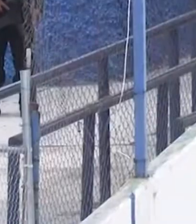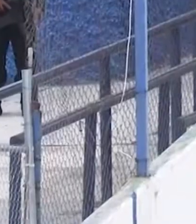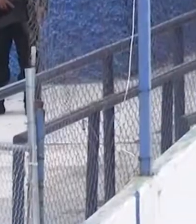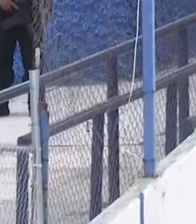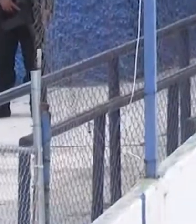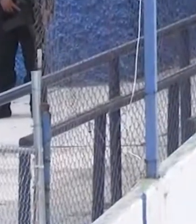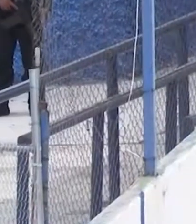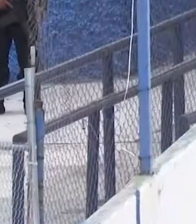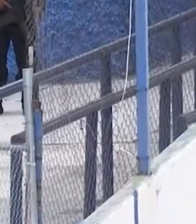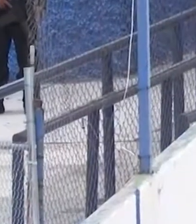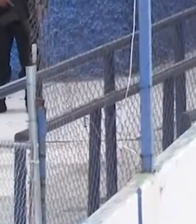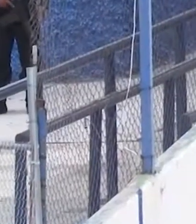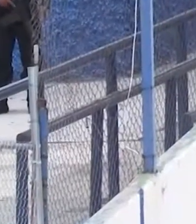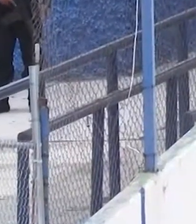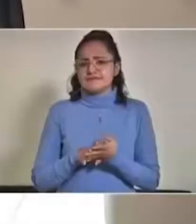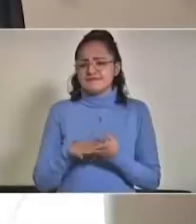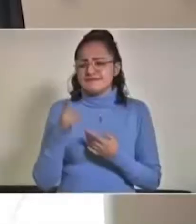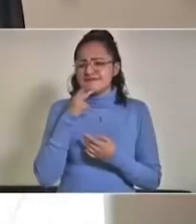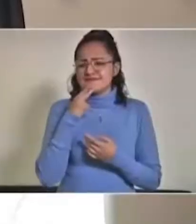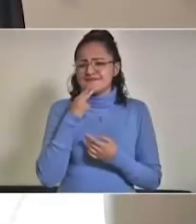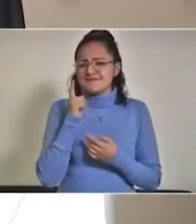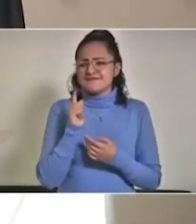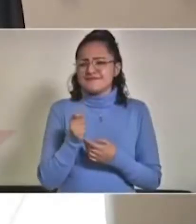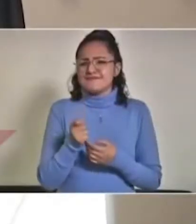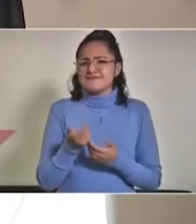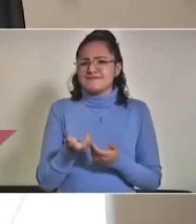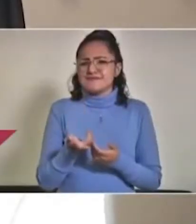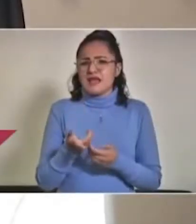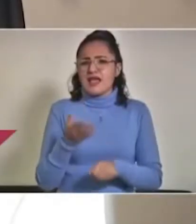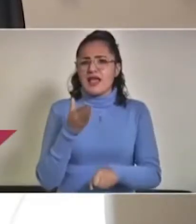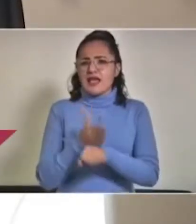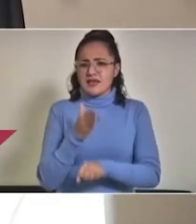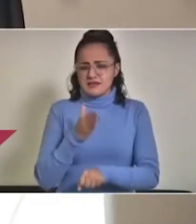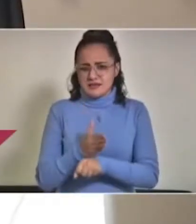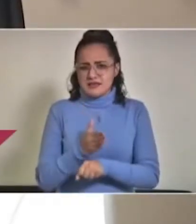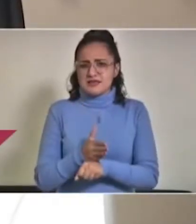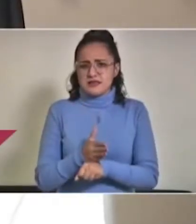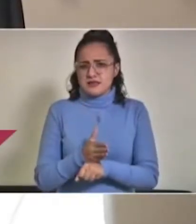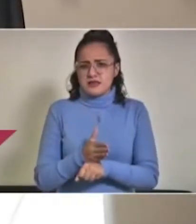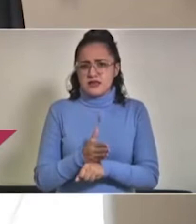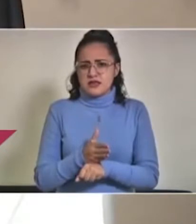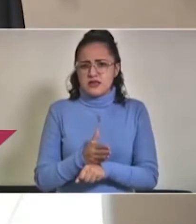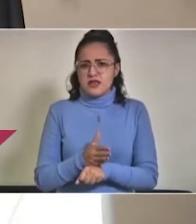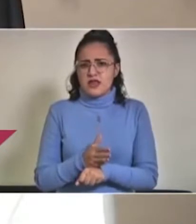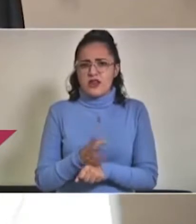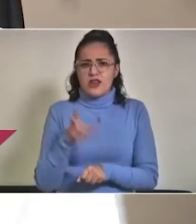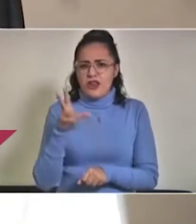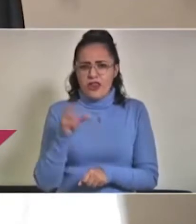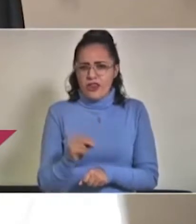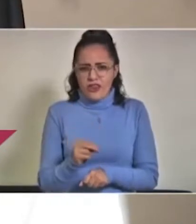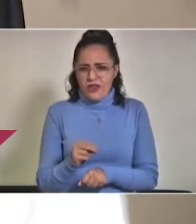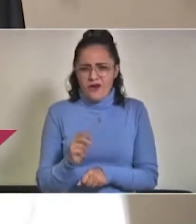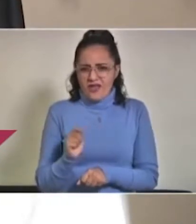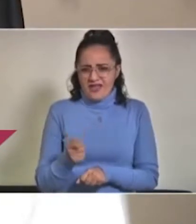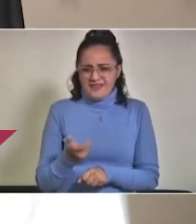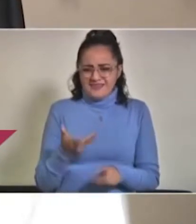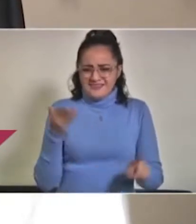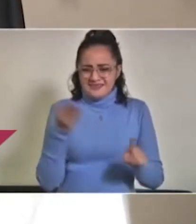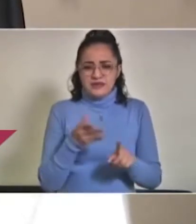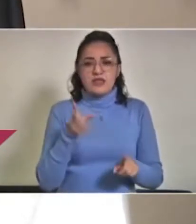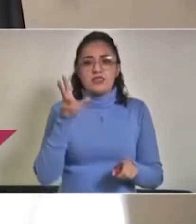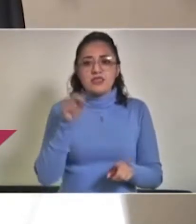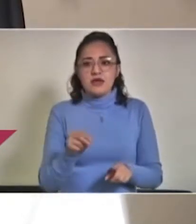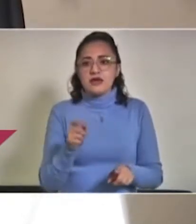se preparan profesionalmente. El castigo no es el propósito es